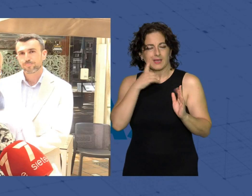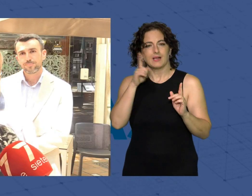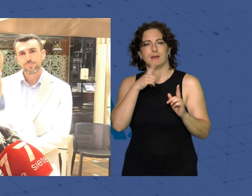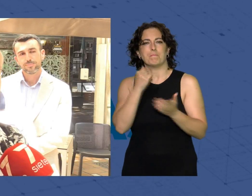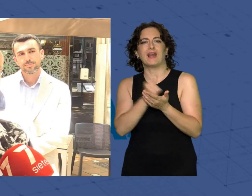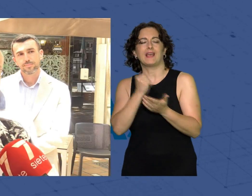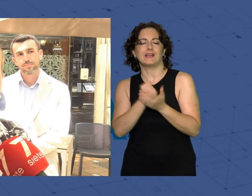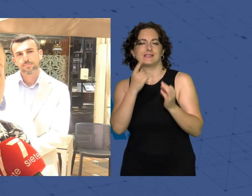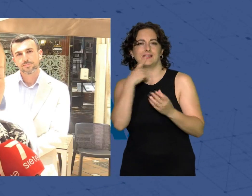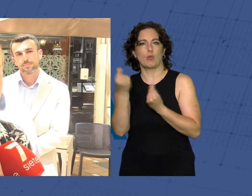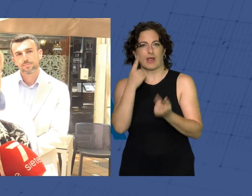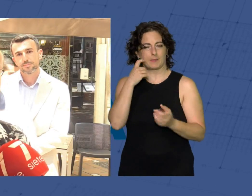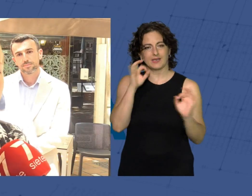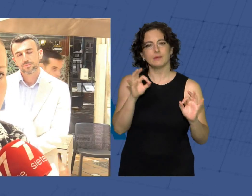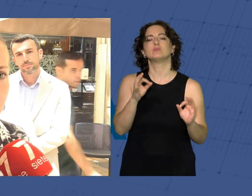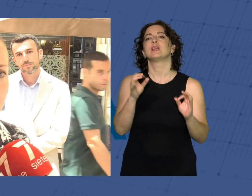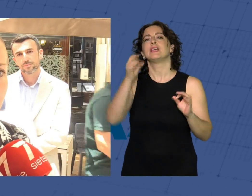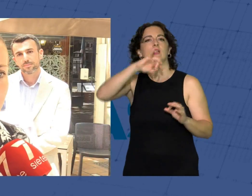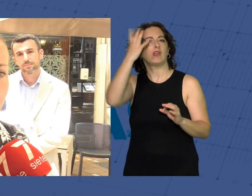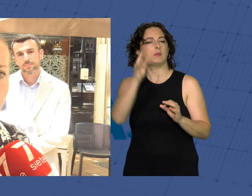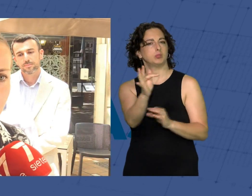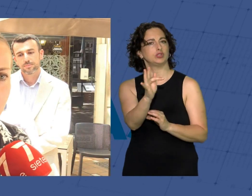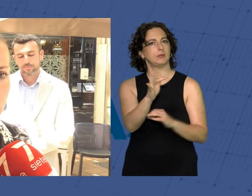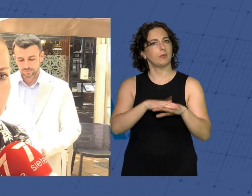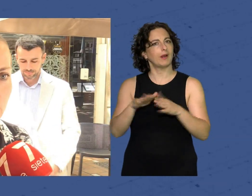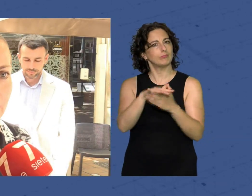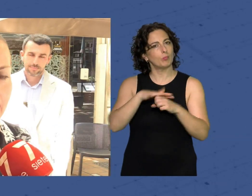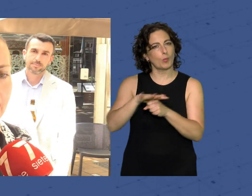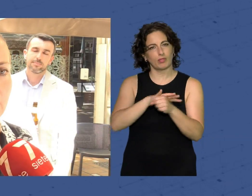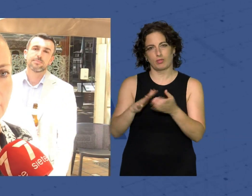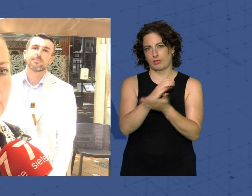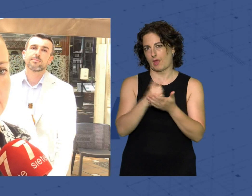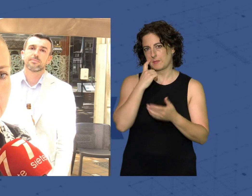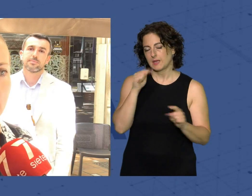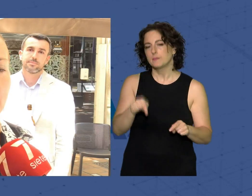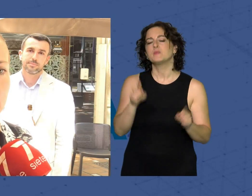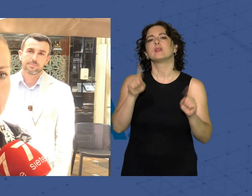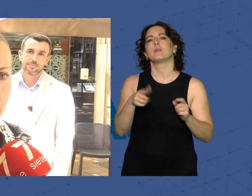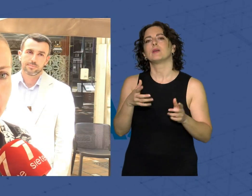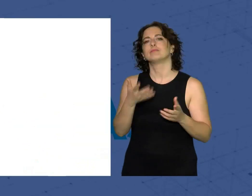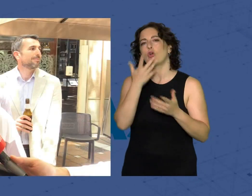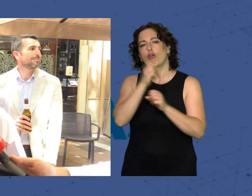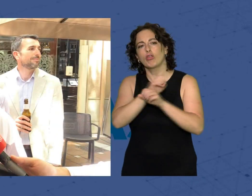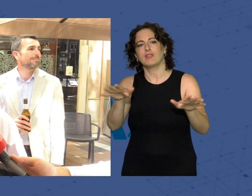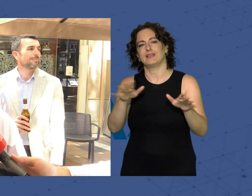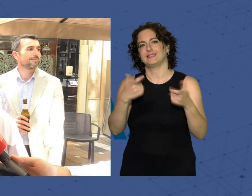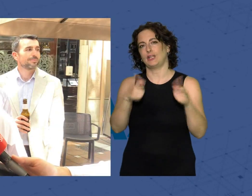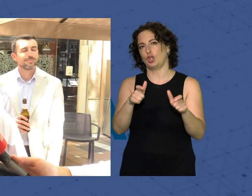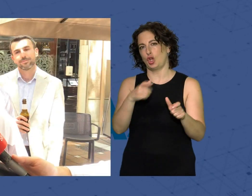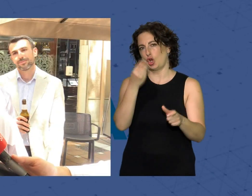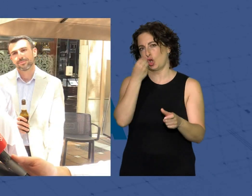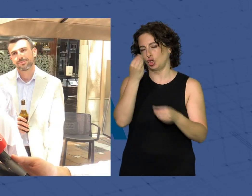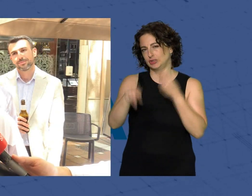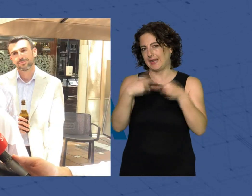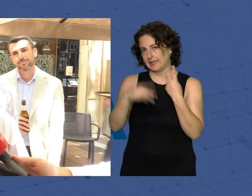por lo tanto es una iniciativa muy positiva para toda la provincia y sobre todo para dar a conocer el sector de la hostelería no queremos olvidar que